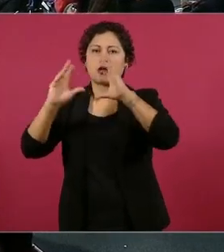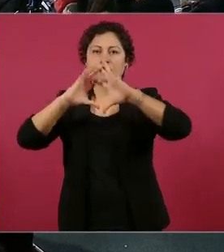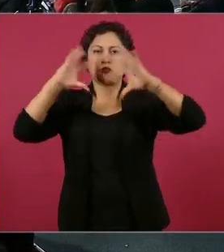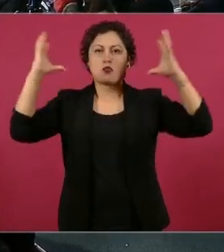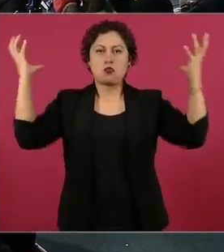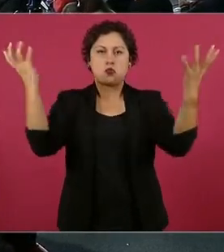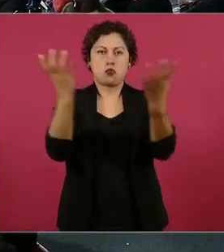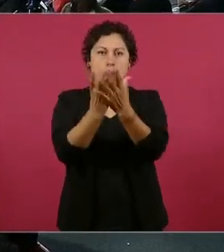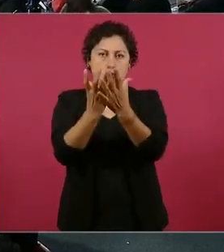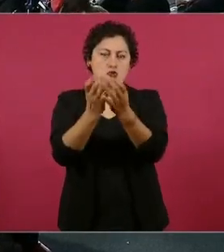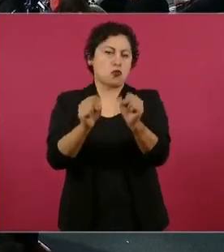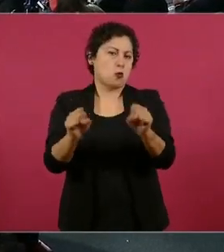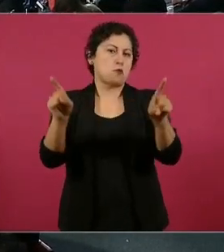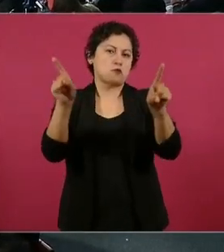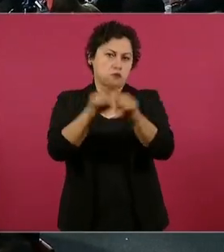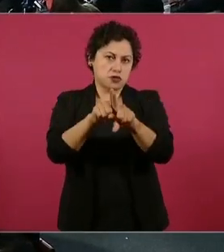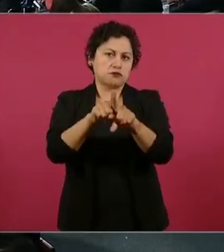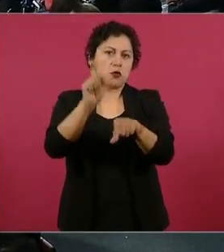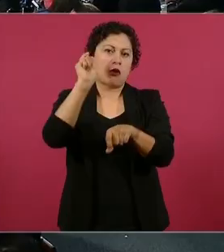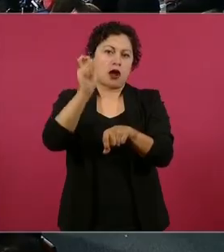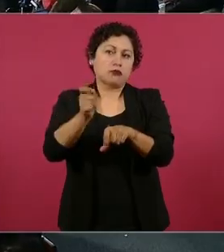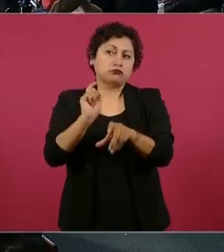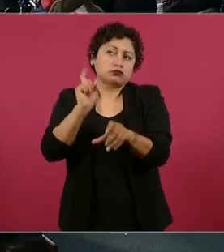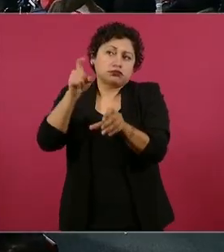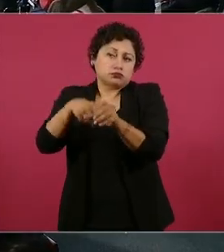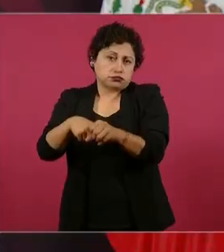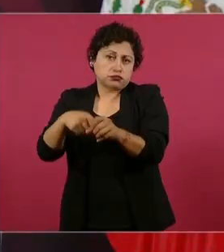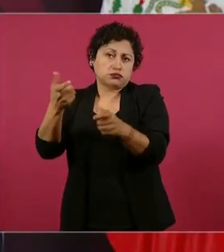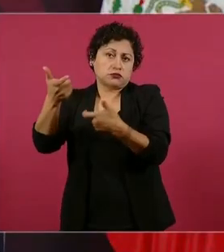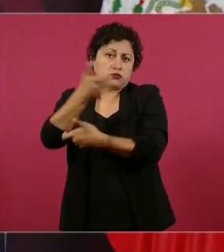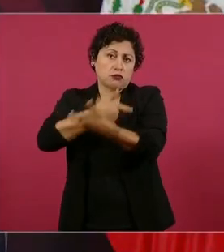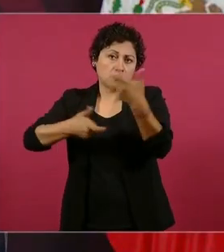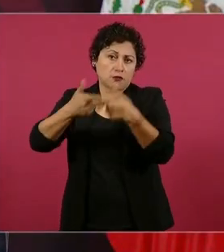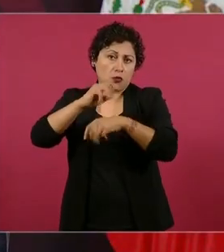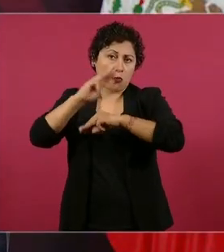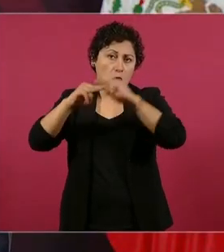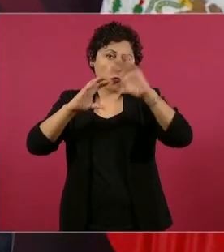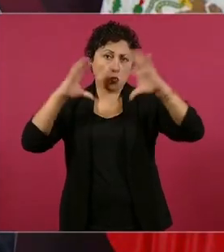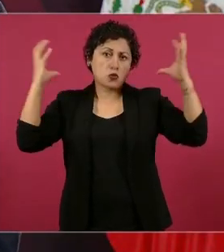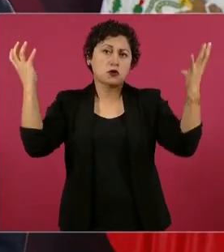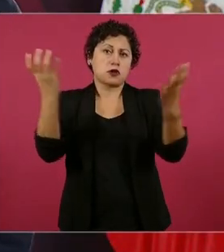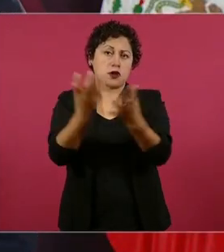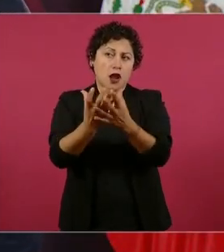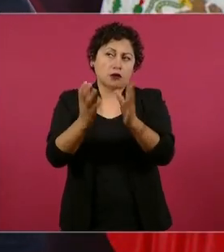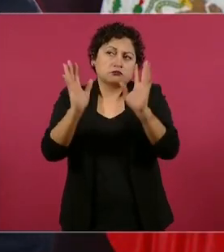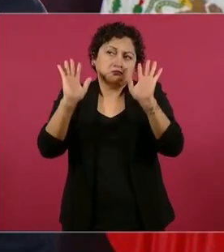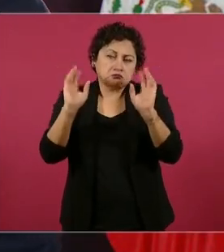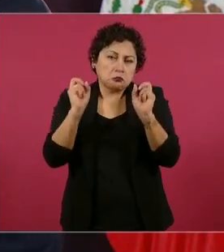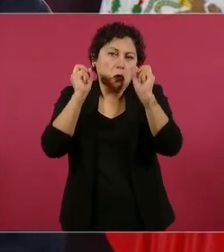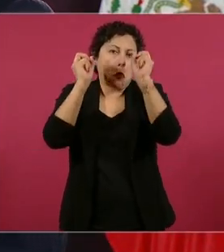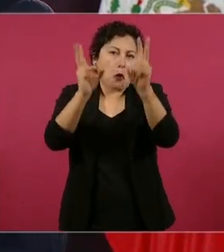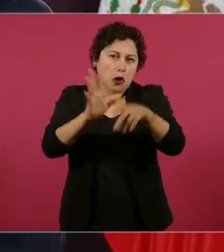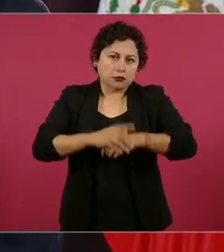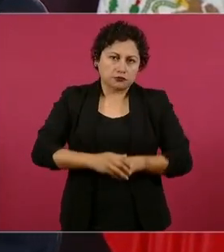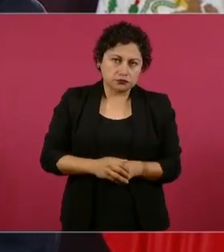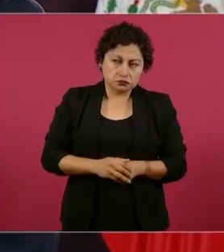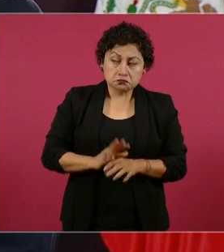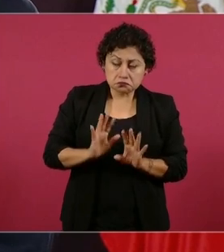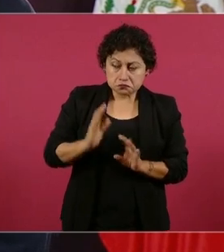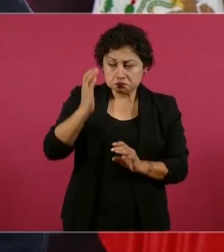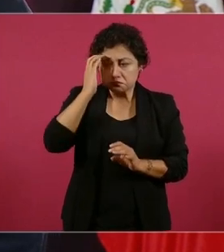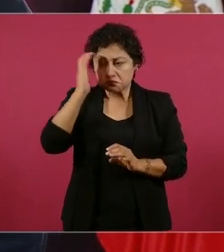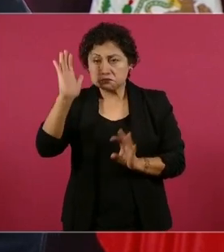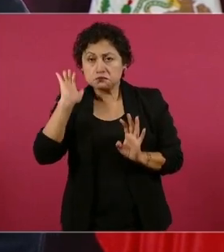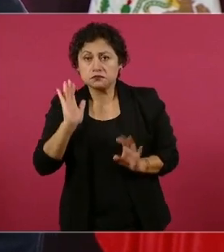financiera, la comunidad mundial, pero la agenda se hace en México.